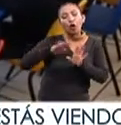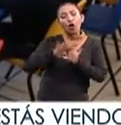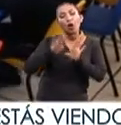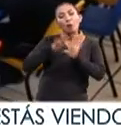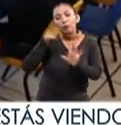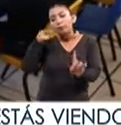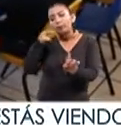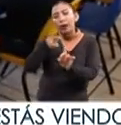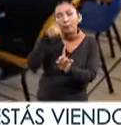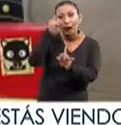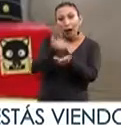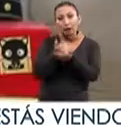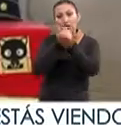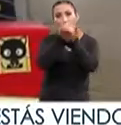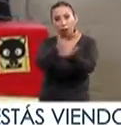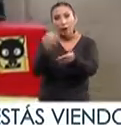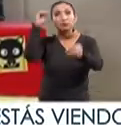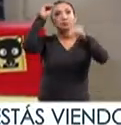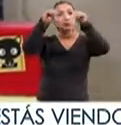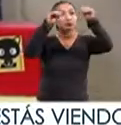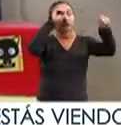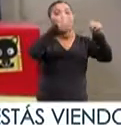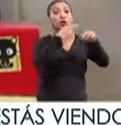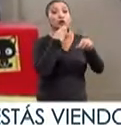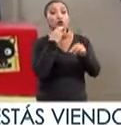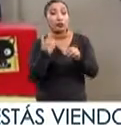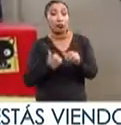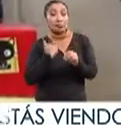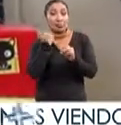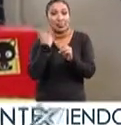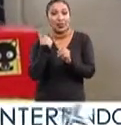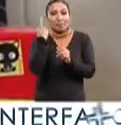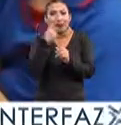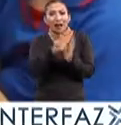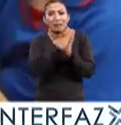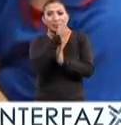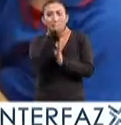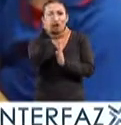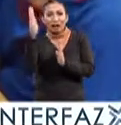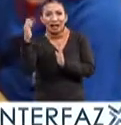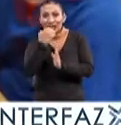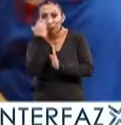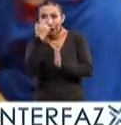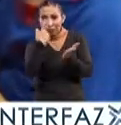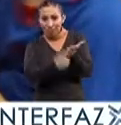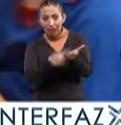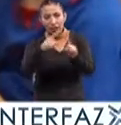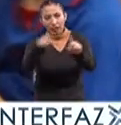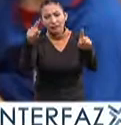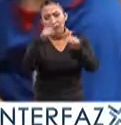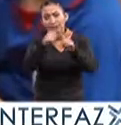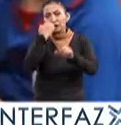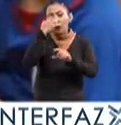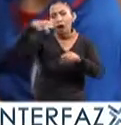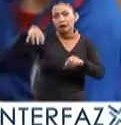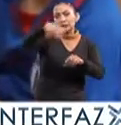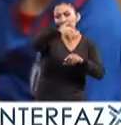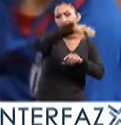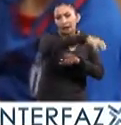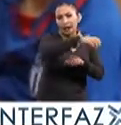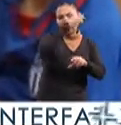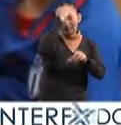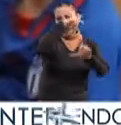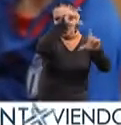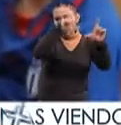estrategias orientadas a favorecer la instalación, uso y aprovechamiento de las bibliotecas escolares en distintos planteles educativos de